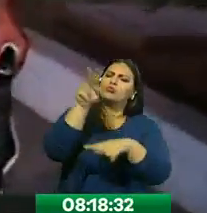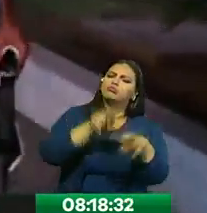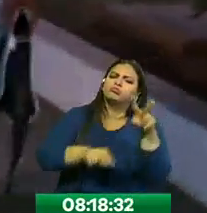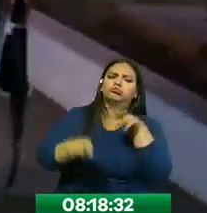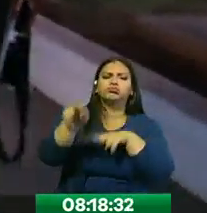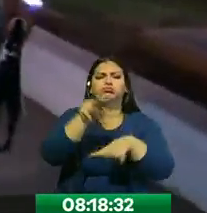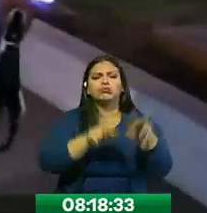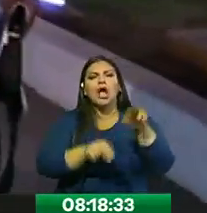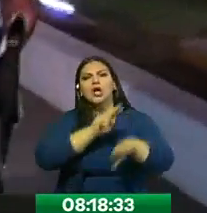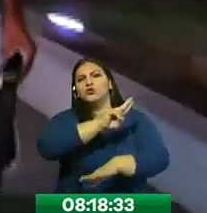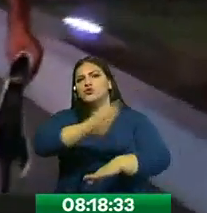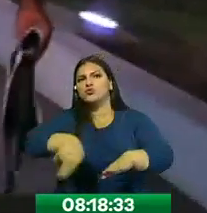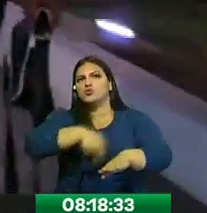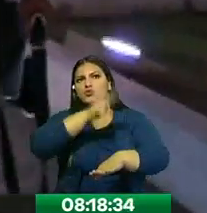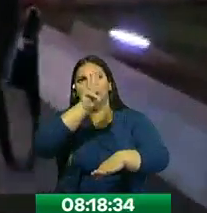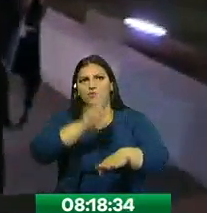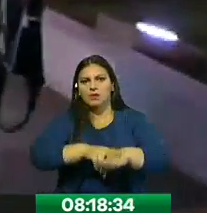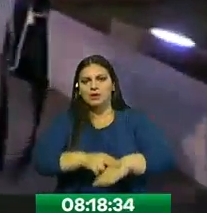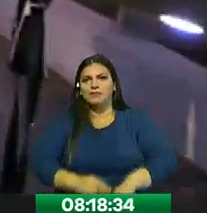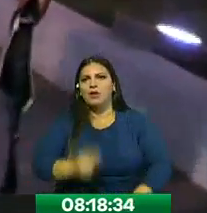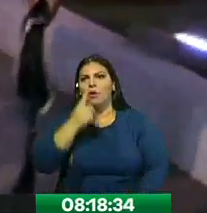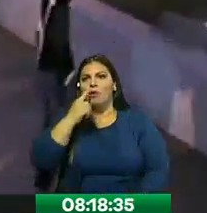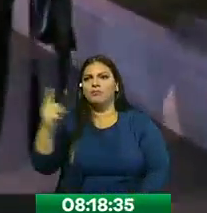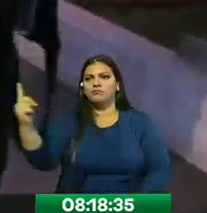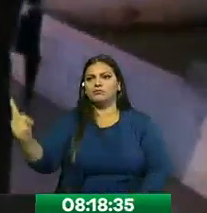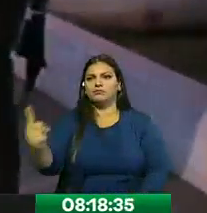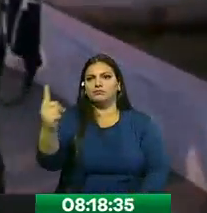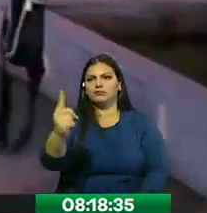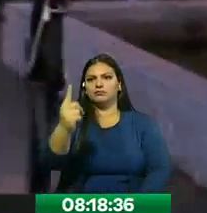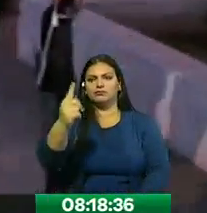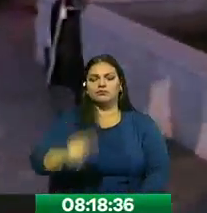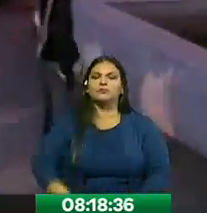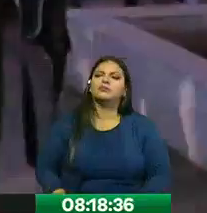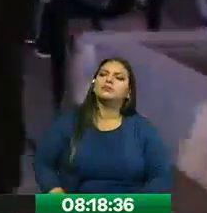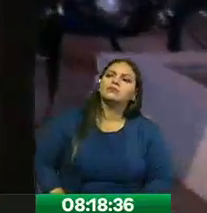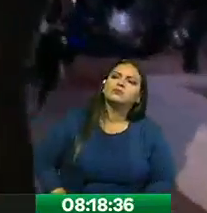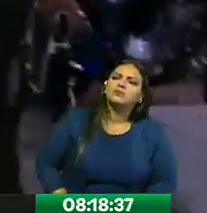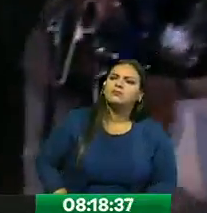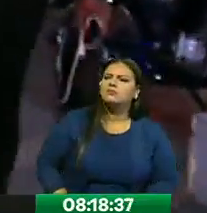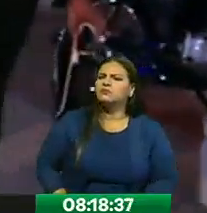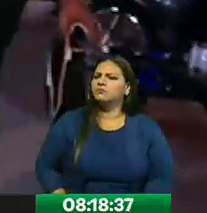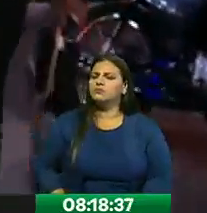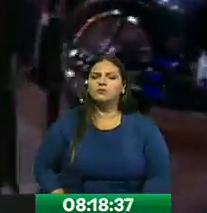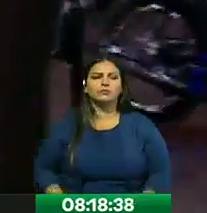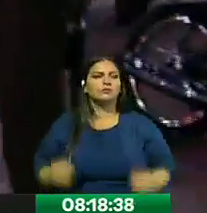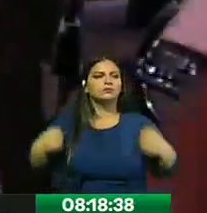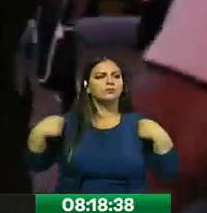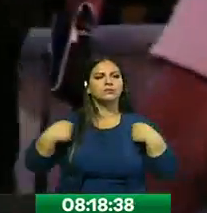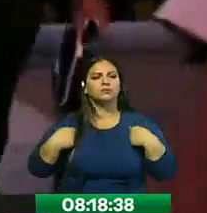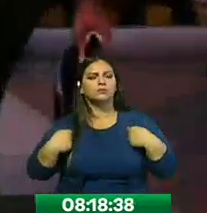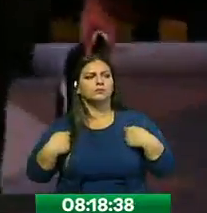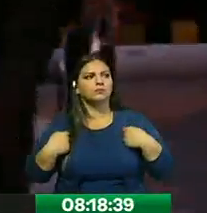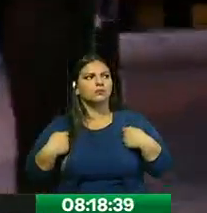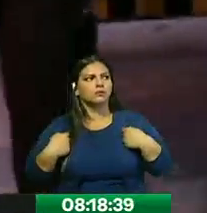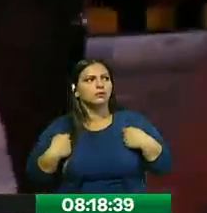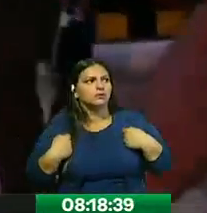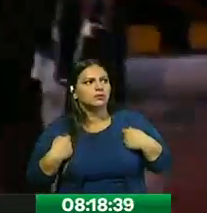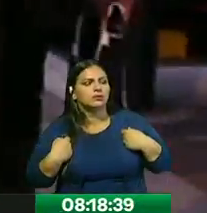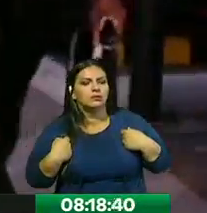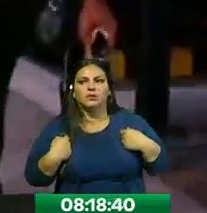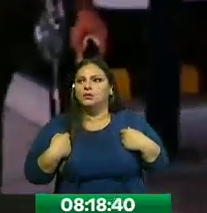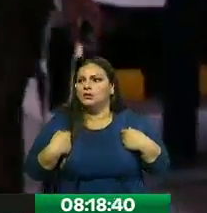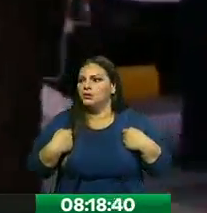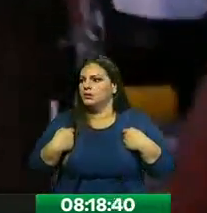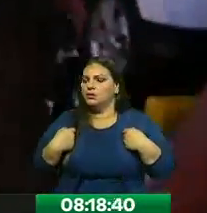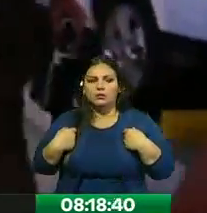capturarlo. Notó la actitud sospechosa de una persona, la cual ya fue denunciada por moradores del sector